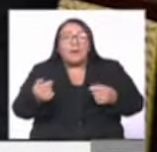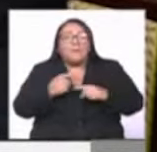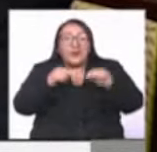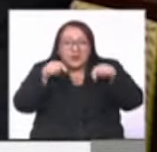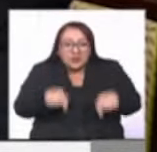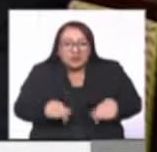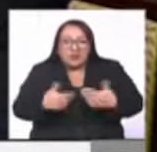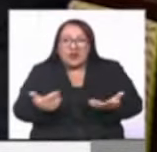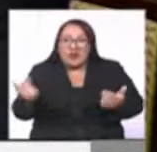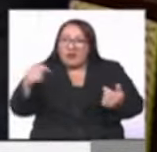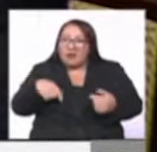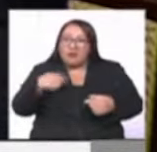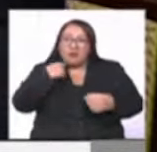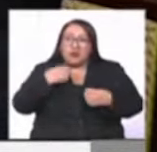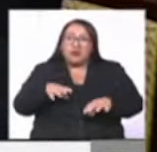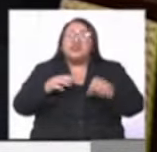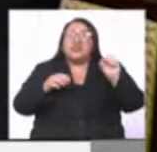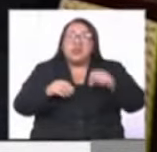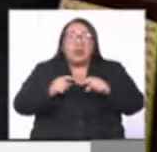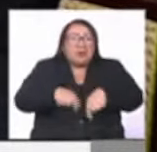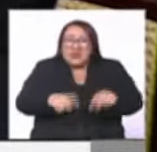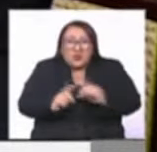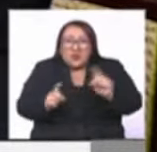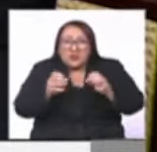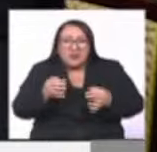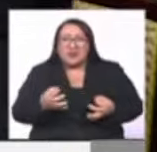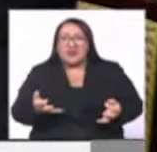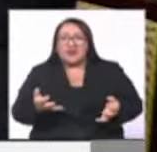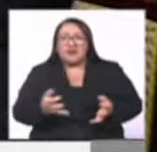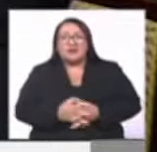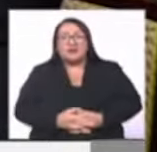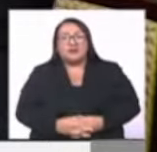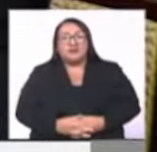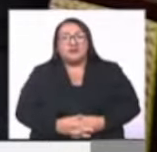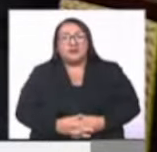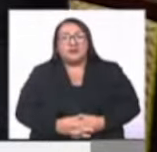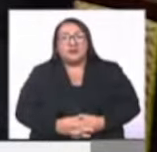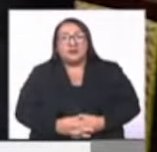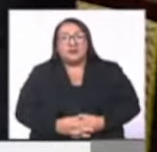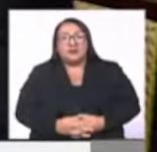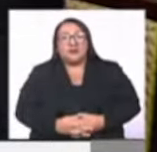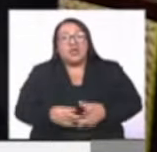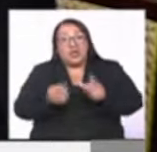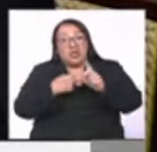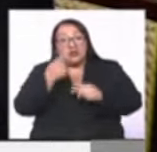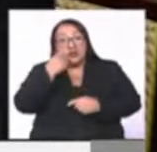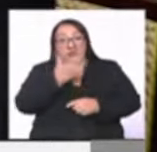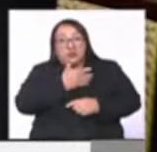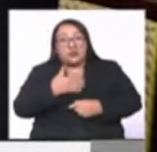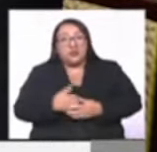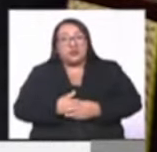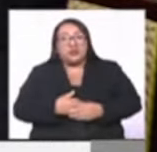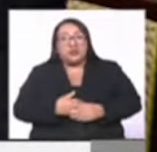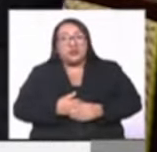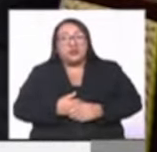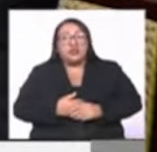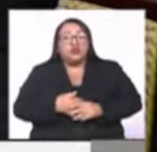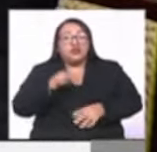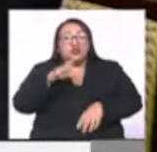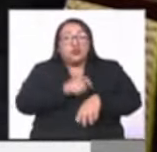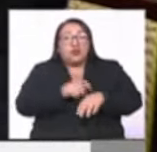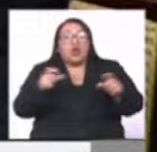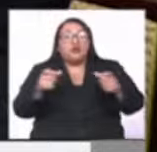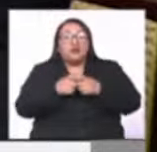estemos aquí presentes enfrentando una acusación constitucional en todo caso señor presidente en su momento la